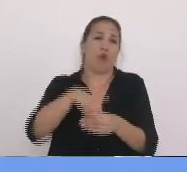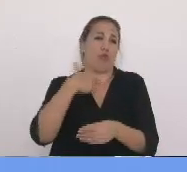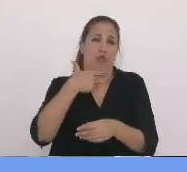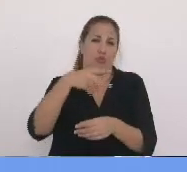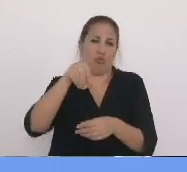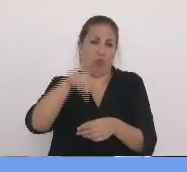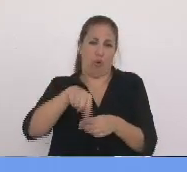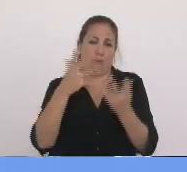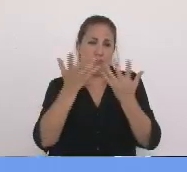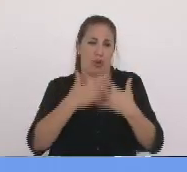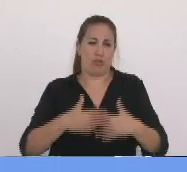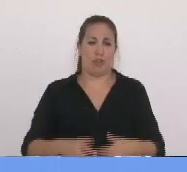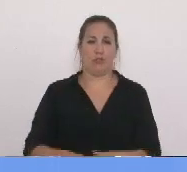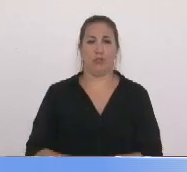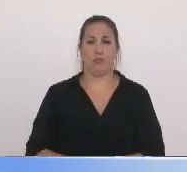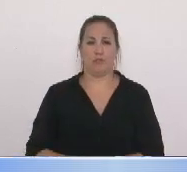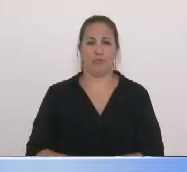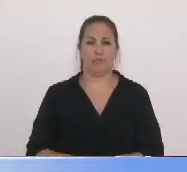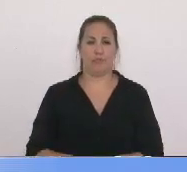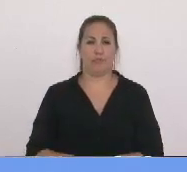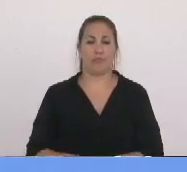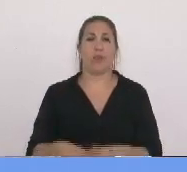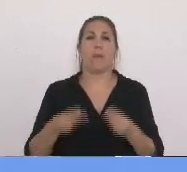en cuestión muchas gracias senadora